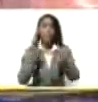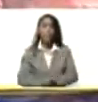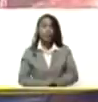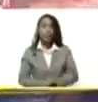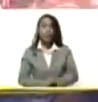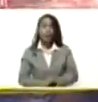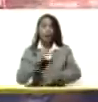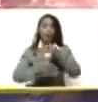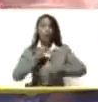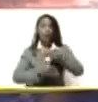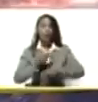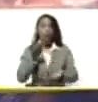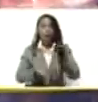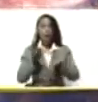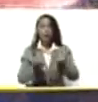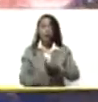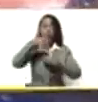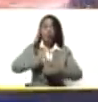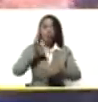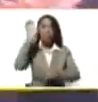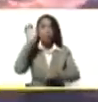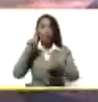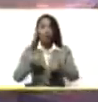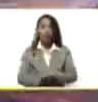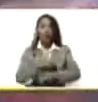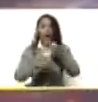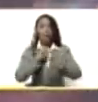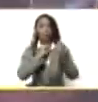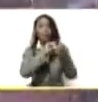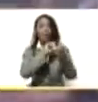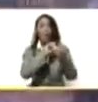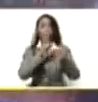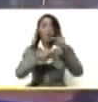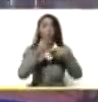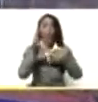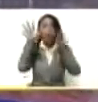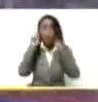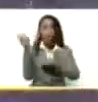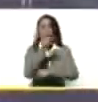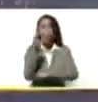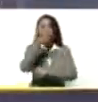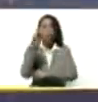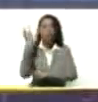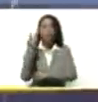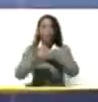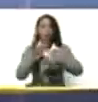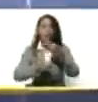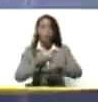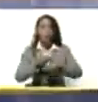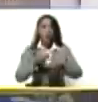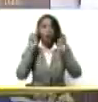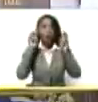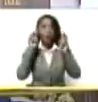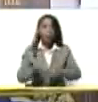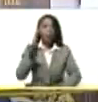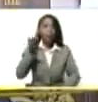del año 2021 por fin pudimos volver a las clases presenciales